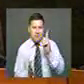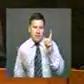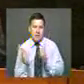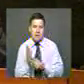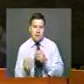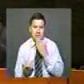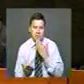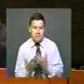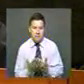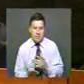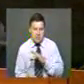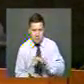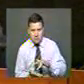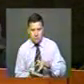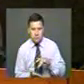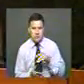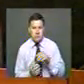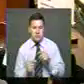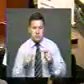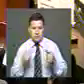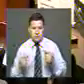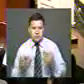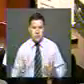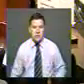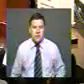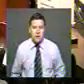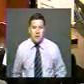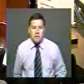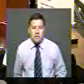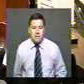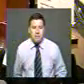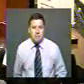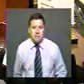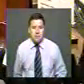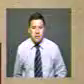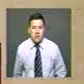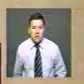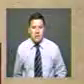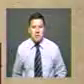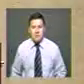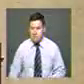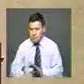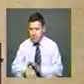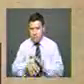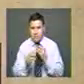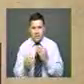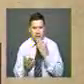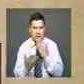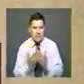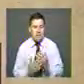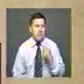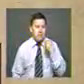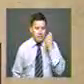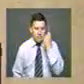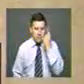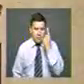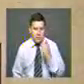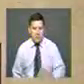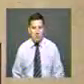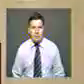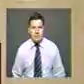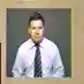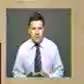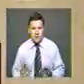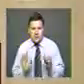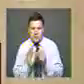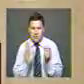por la participación en este gran debate. Pues, doctor, muchísimas gracias. Entendemos que el país hoy